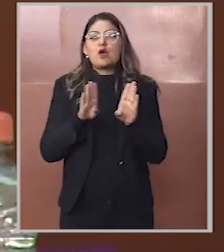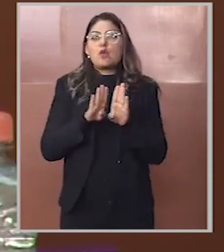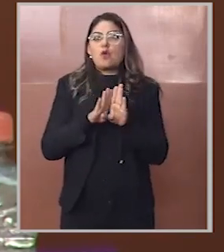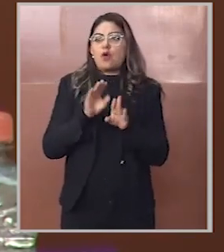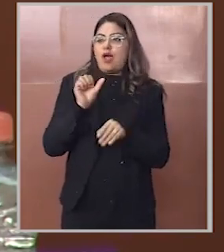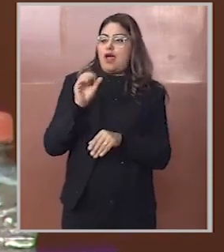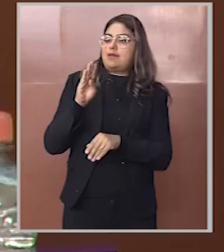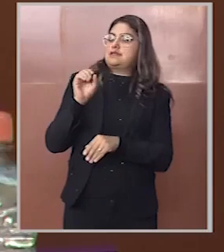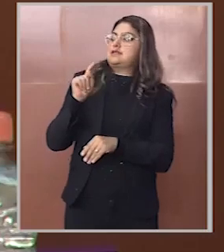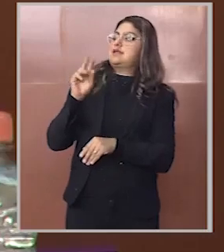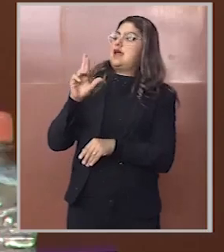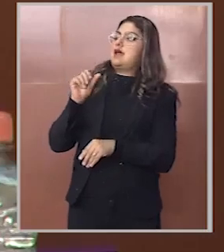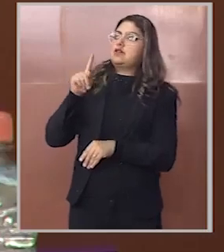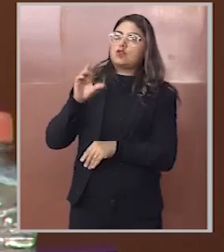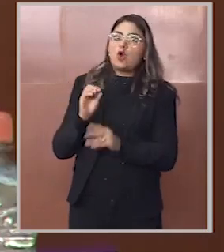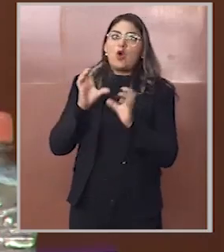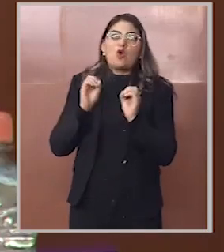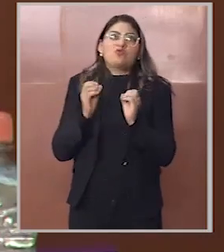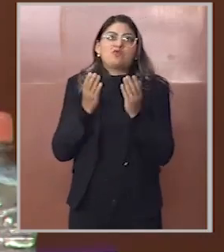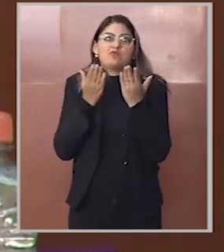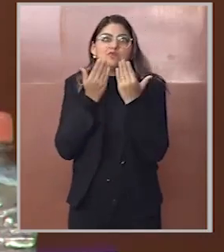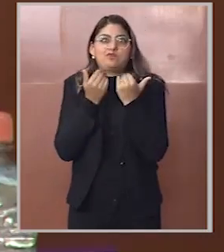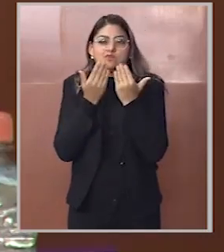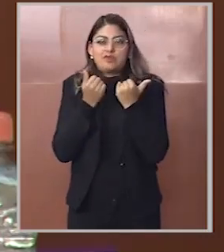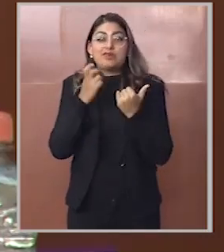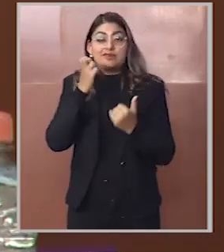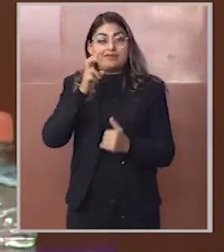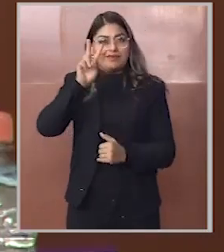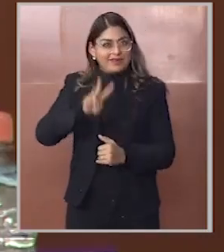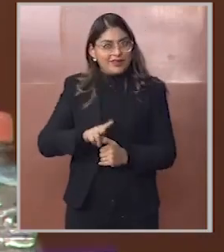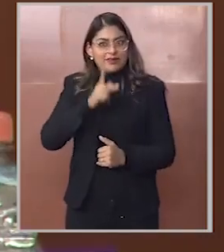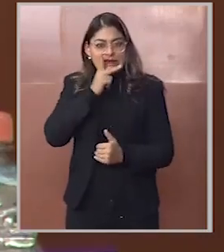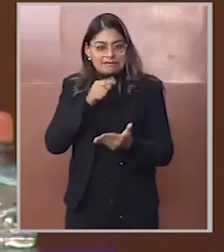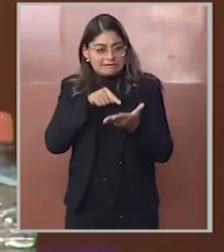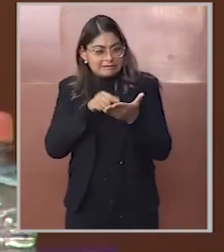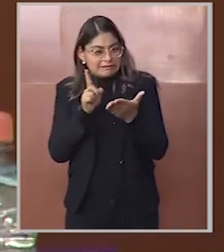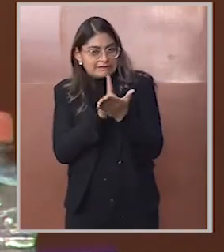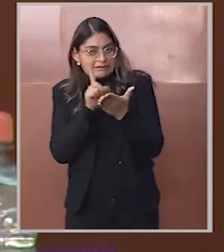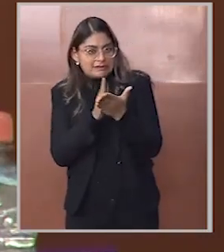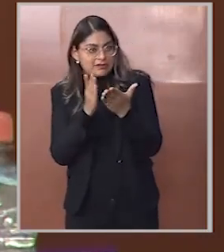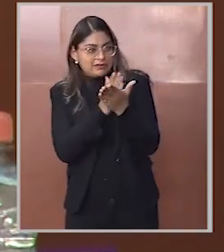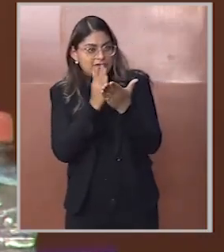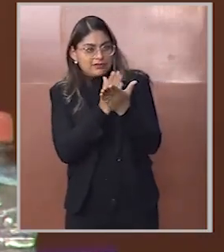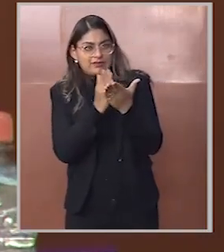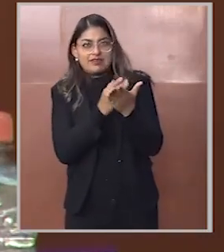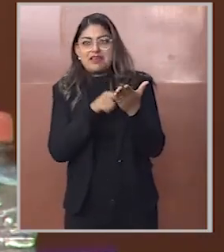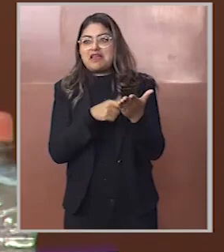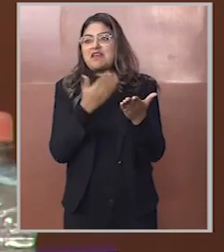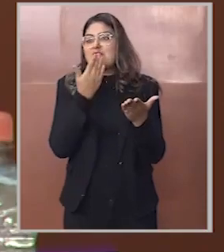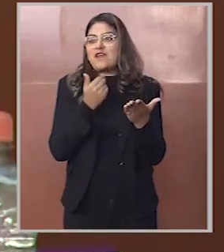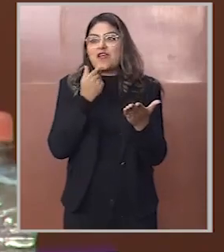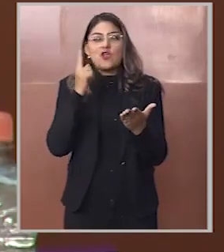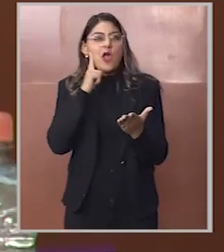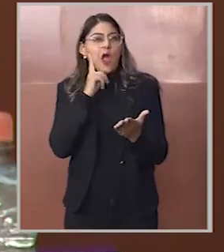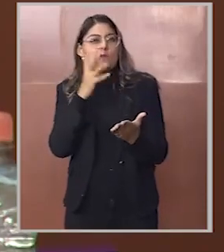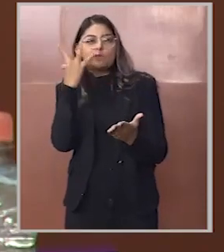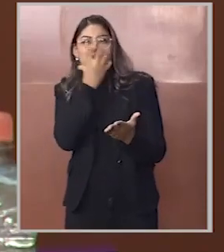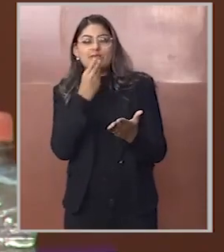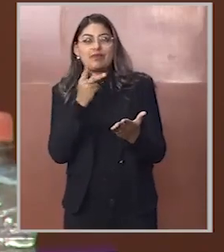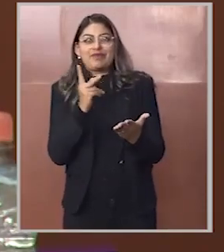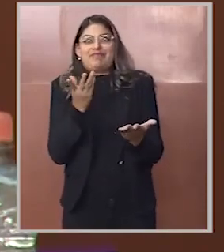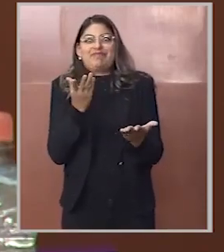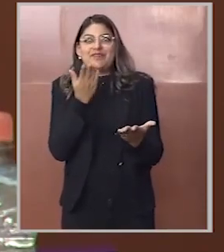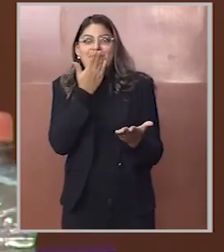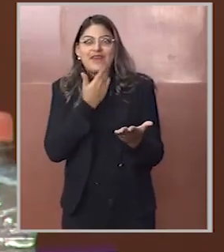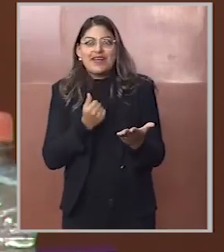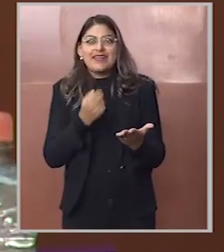realmente no son no las encontramos en el diccionario pero suenan muy bien no entonces Este lenguaje rimbombante